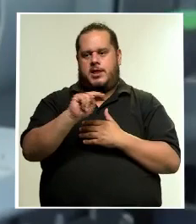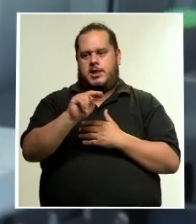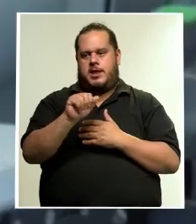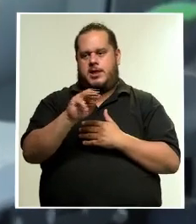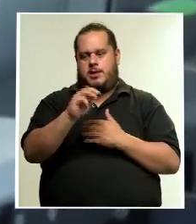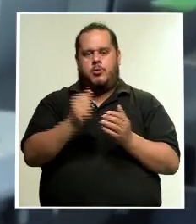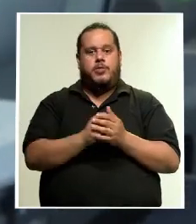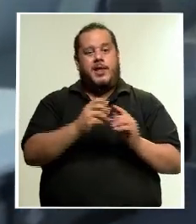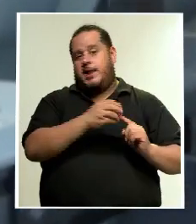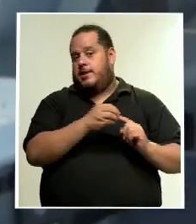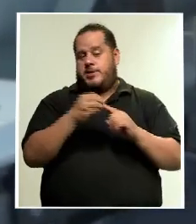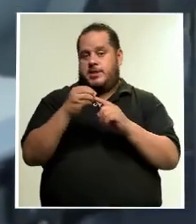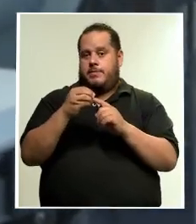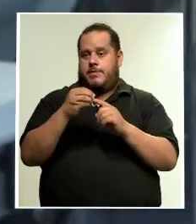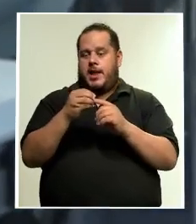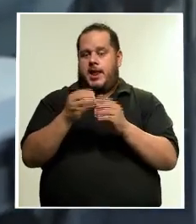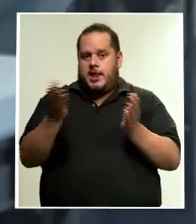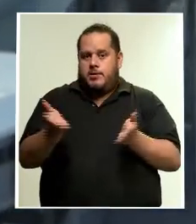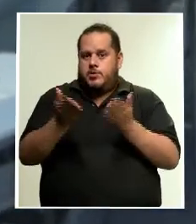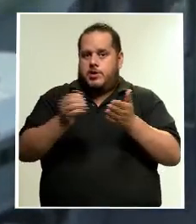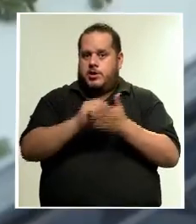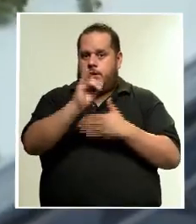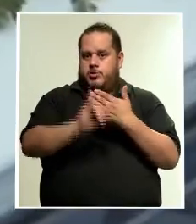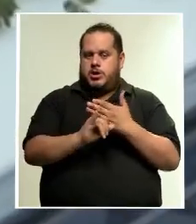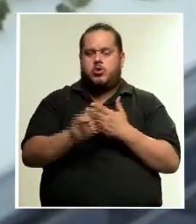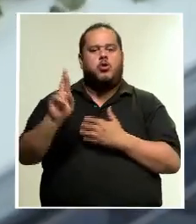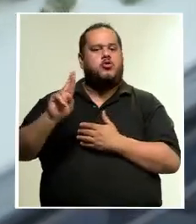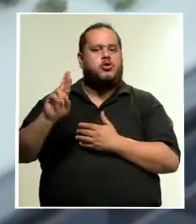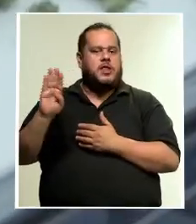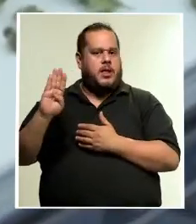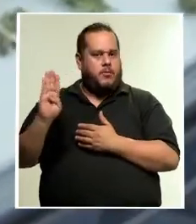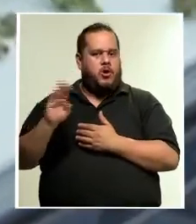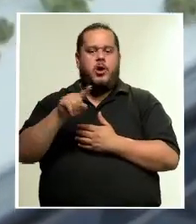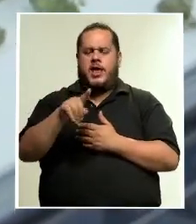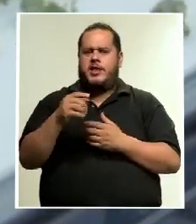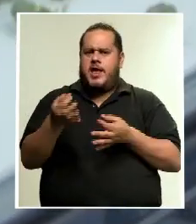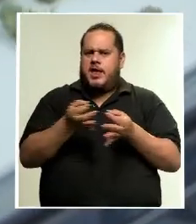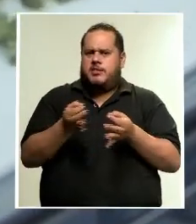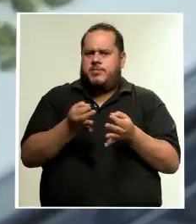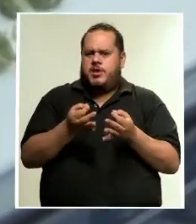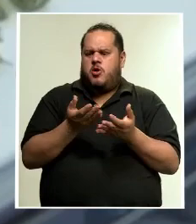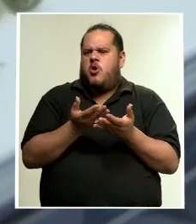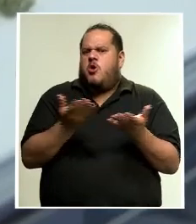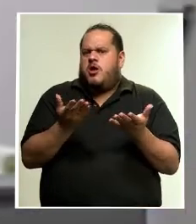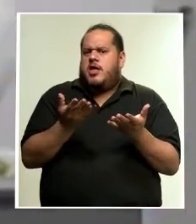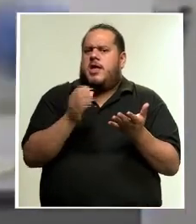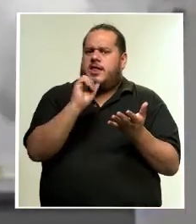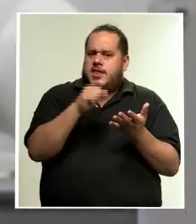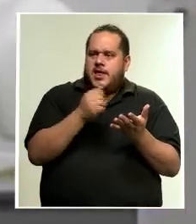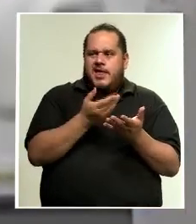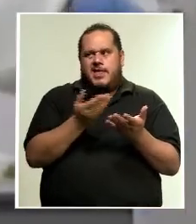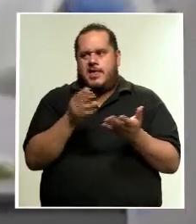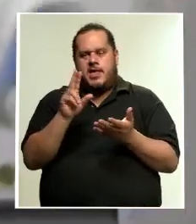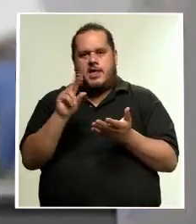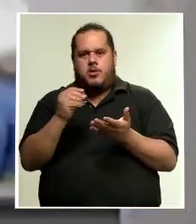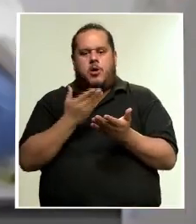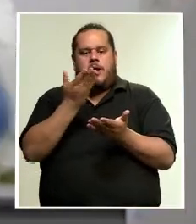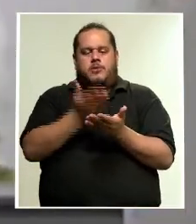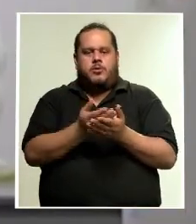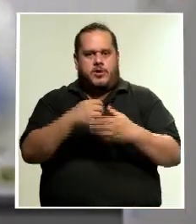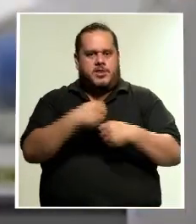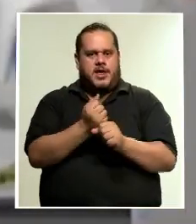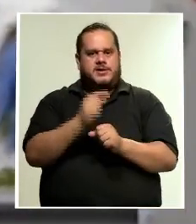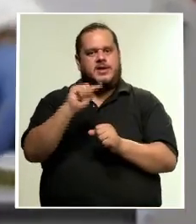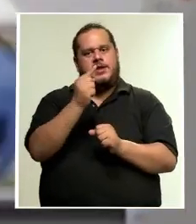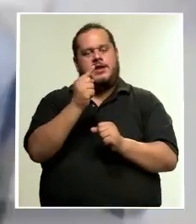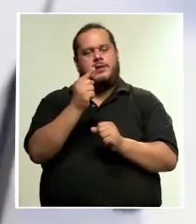promotora del proyecto, Zoila Rosa Bolio, explicó en qué consiste y en qué no la propuesta realizada en el primer